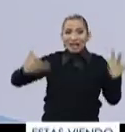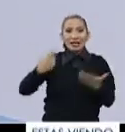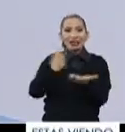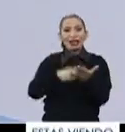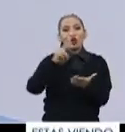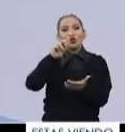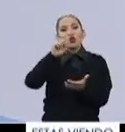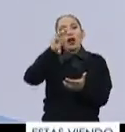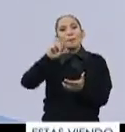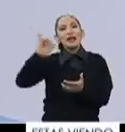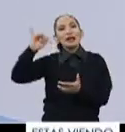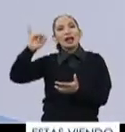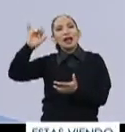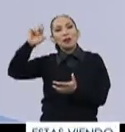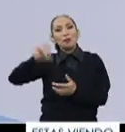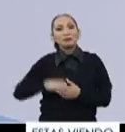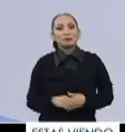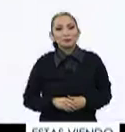UNAM y en la Ibero.